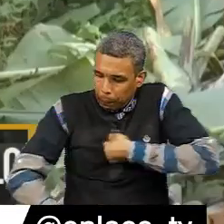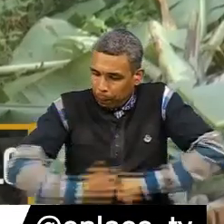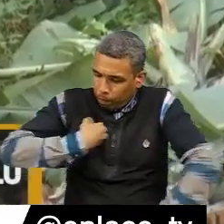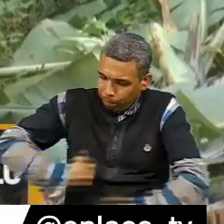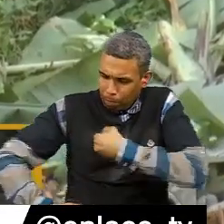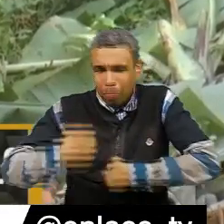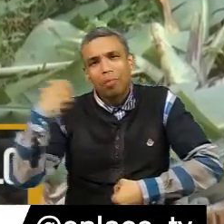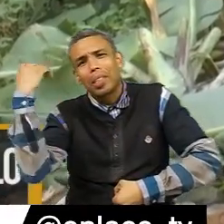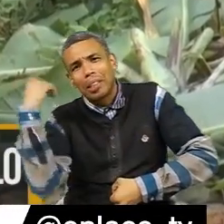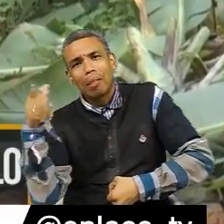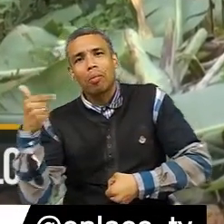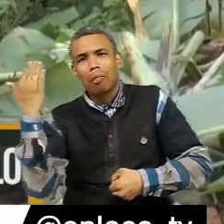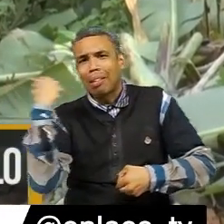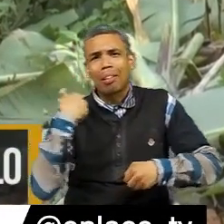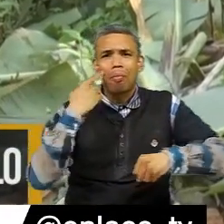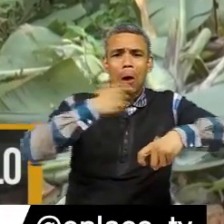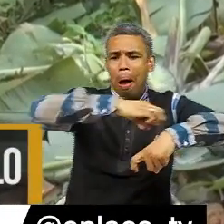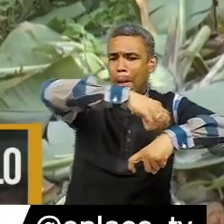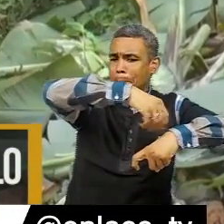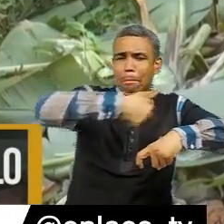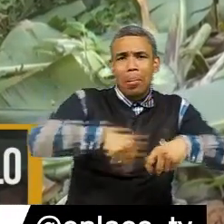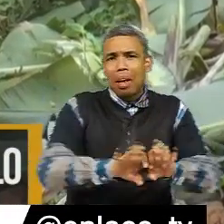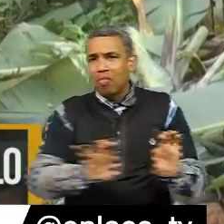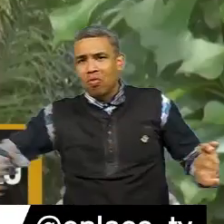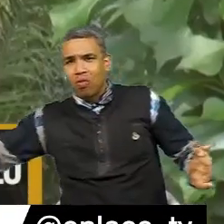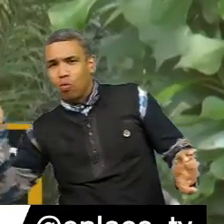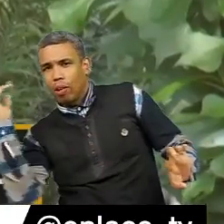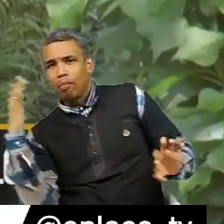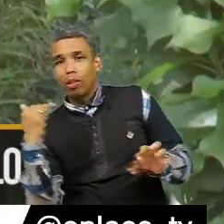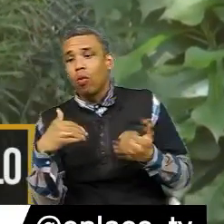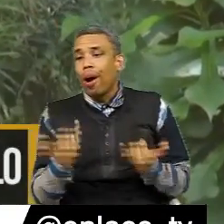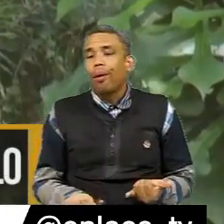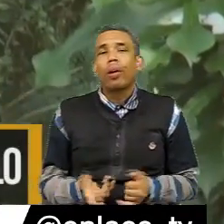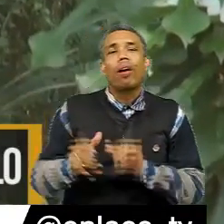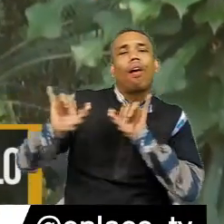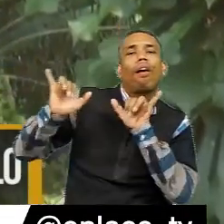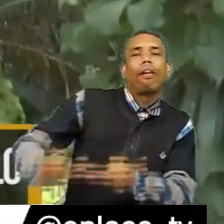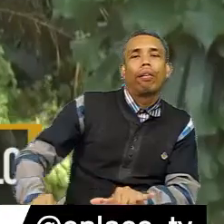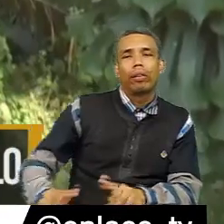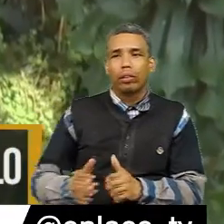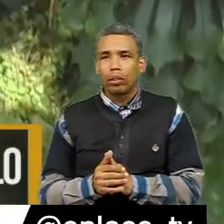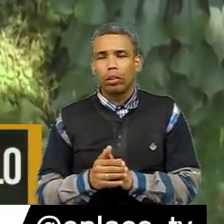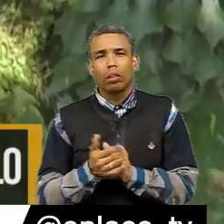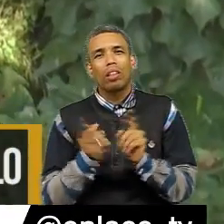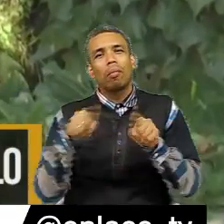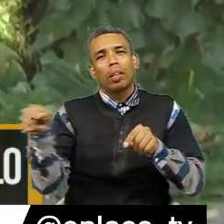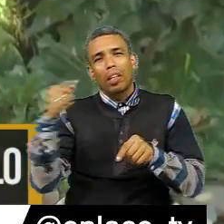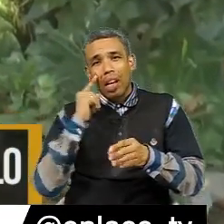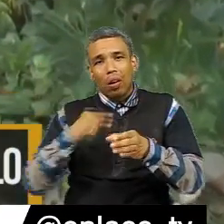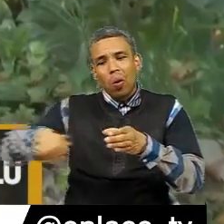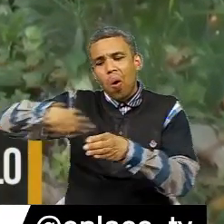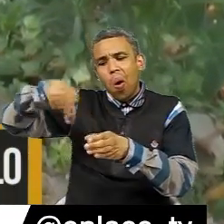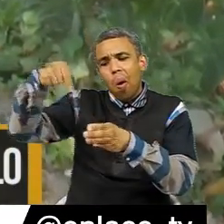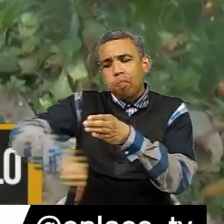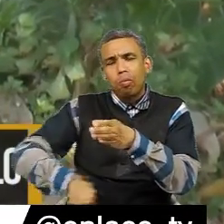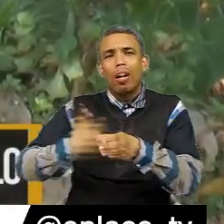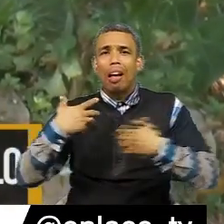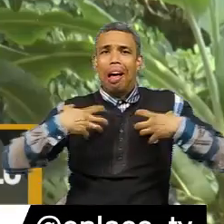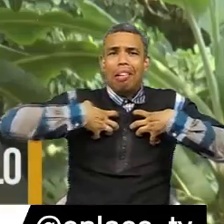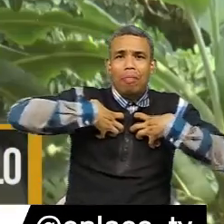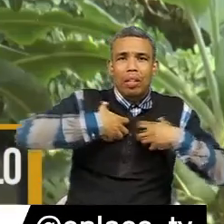problemática. Según denuncian los residentes, varios son los animales que han caído allí. A esto se suma la propagación de mosquitos que circundan el